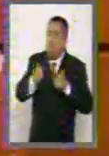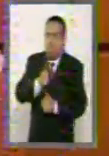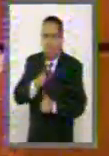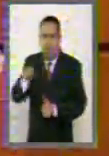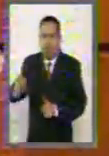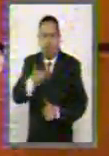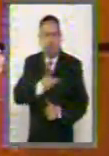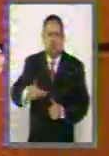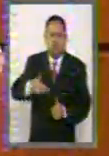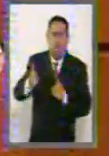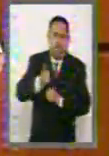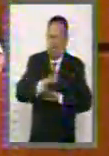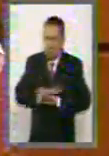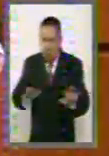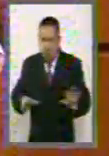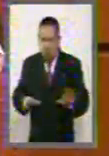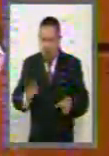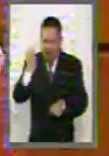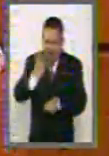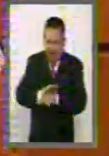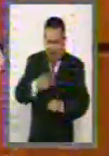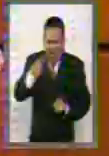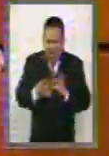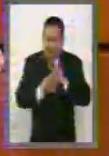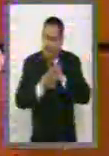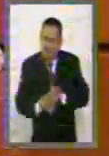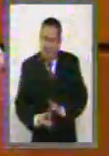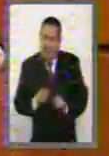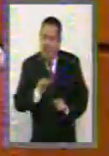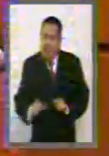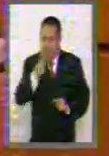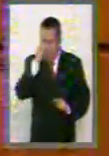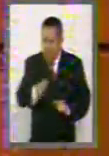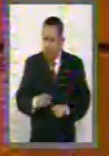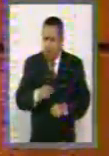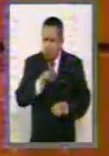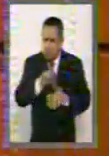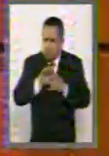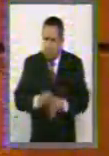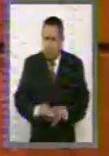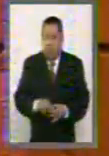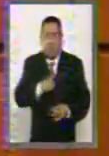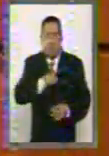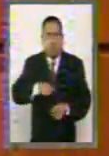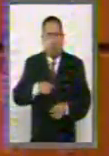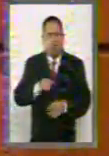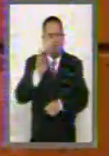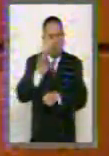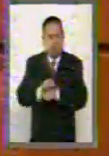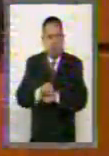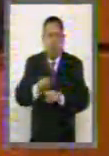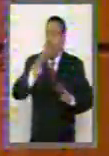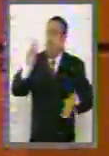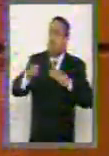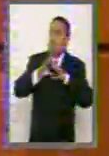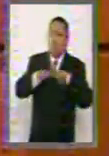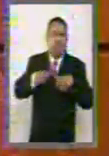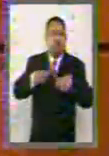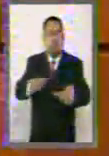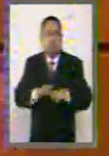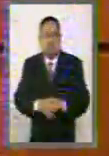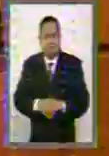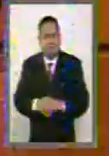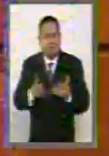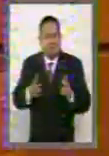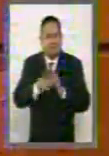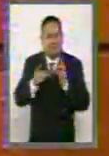es el Ejecutivo. Seámosle leal a México y seámosles leales al mundo